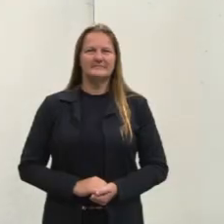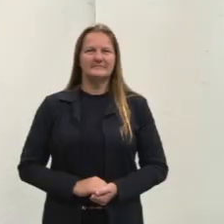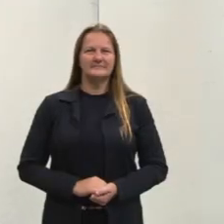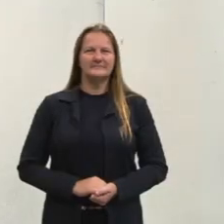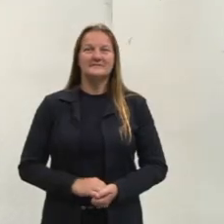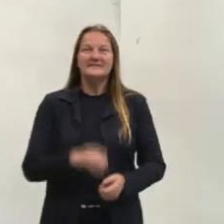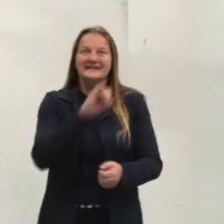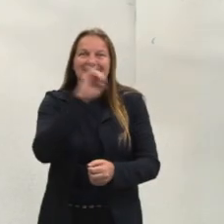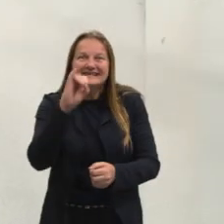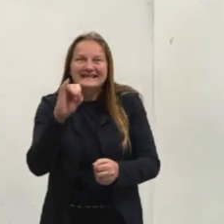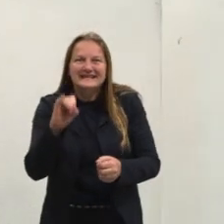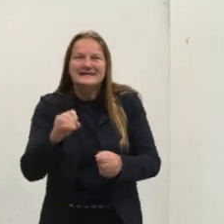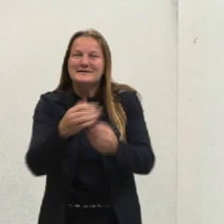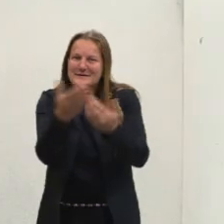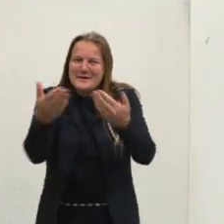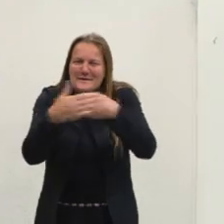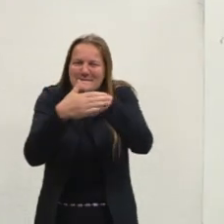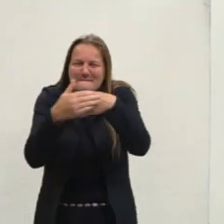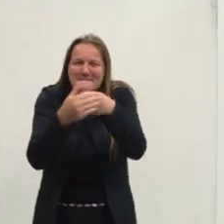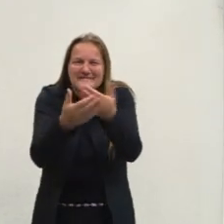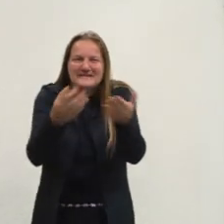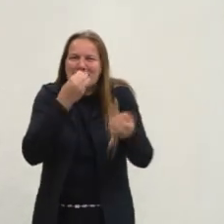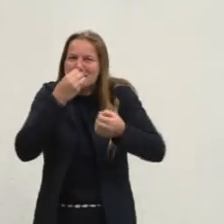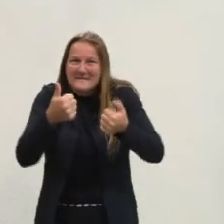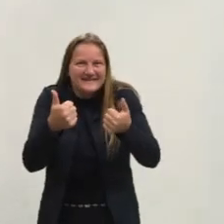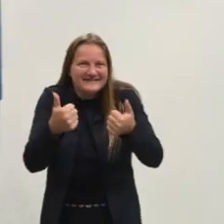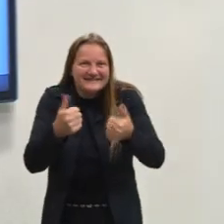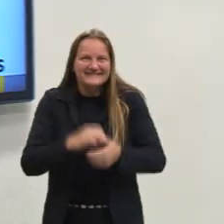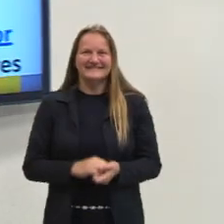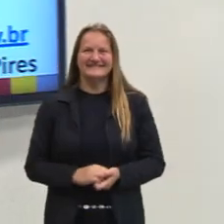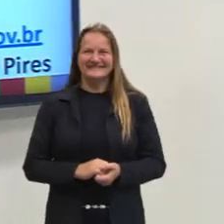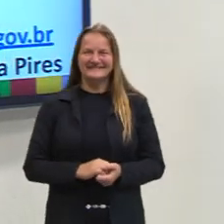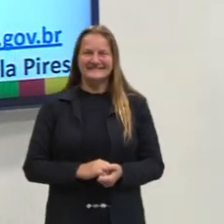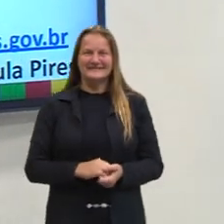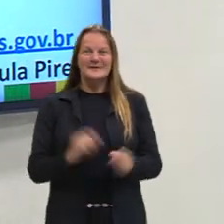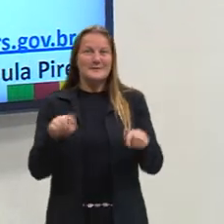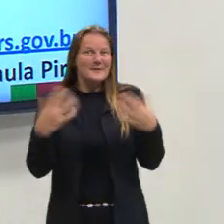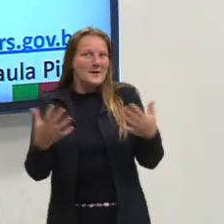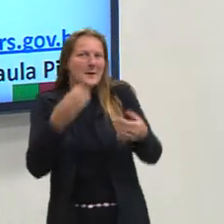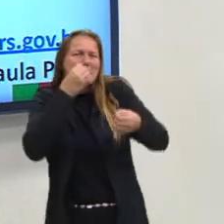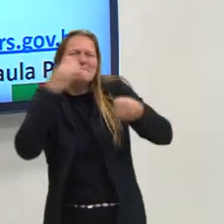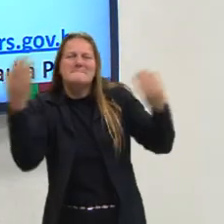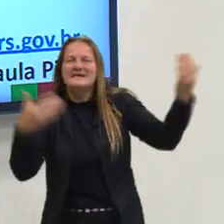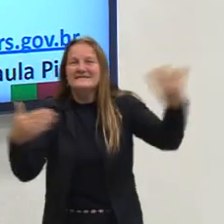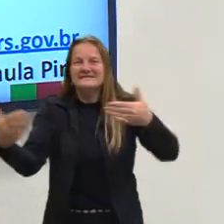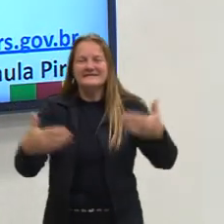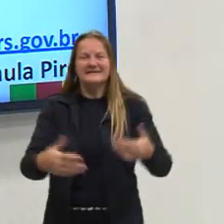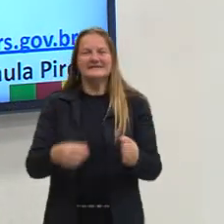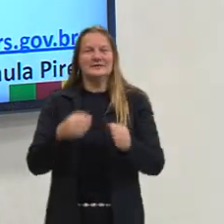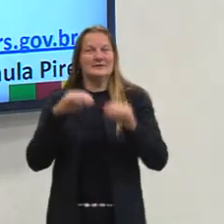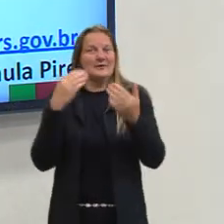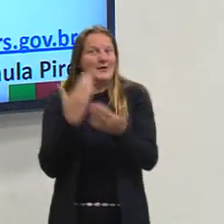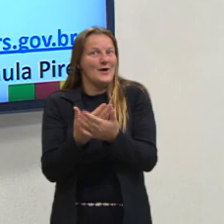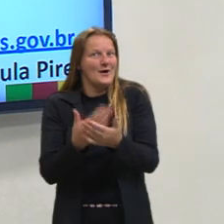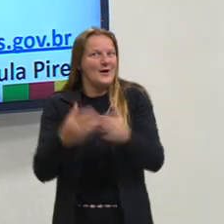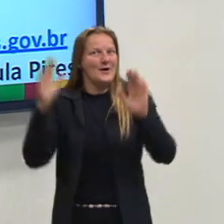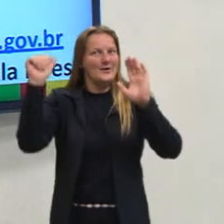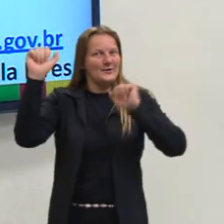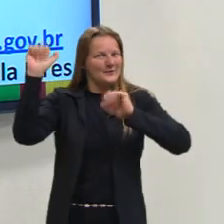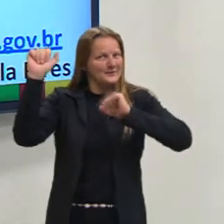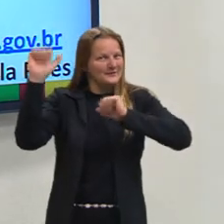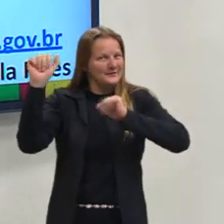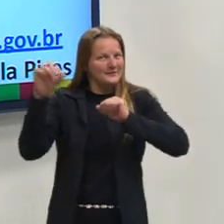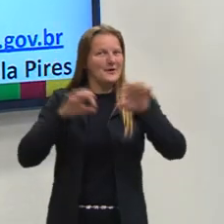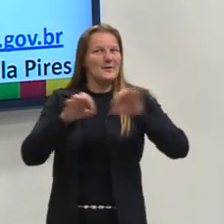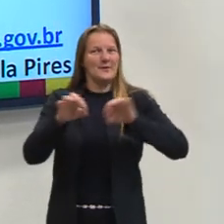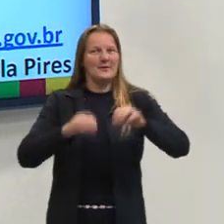Hola, cariños, ¿cómo están? Bienvenidos a más una clase de español del proyecto